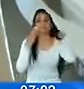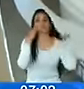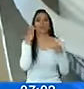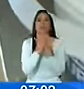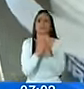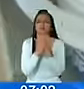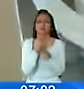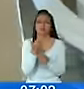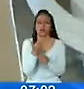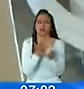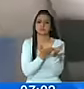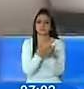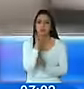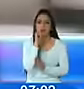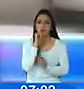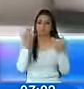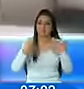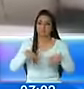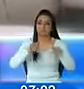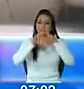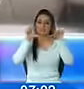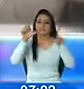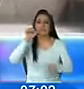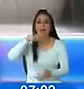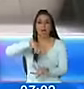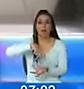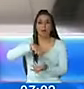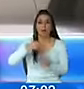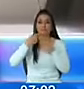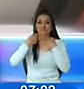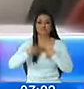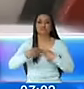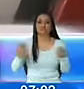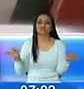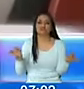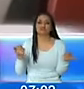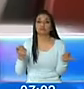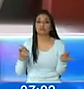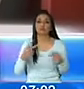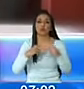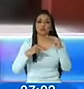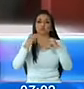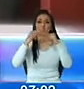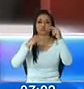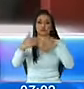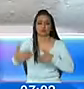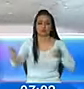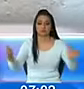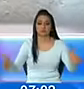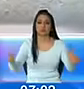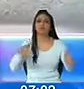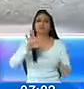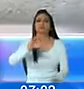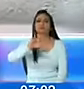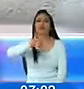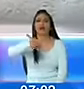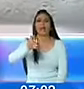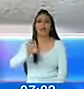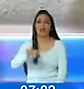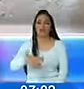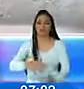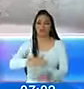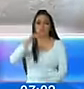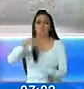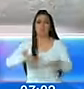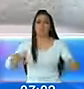continuidad del servicio de agua potable, la EMAPS comunica a la ciudadanía que se construirá un nuevo tanque en la planta del Troje, que incrementará la capacidad